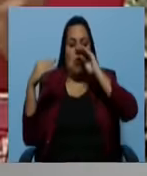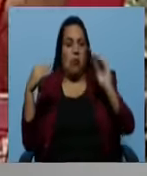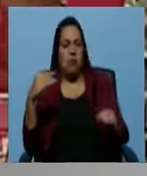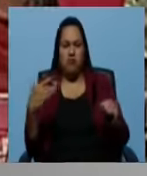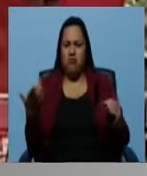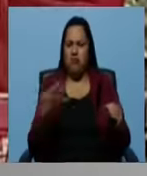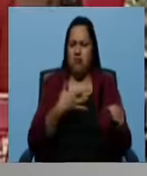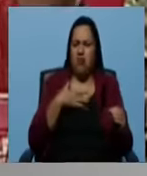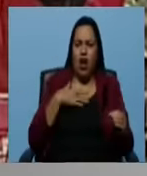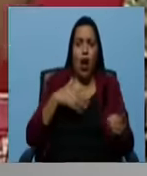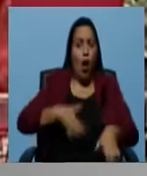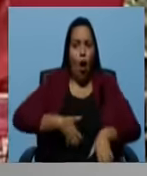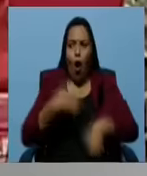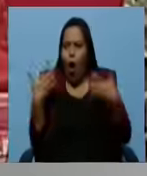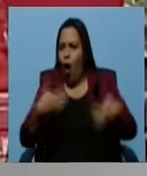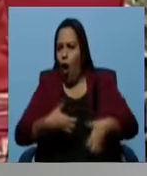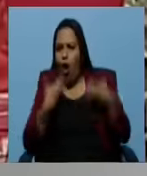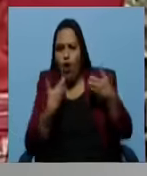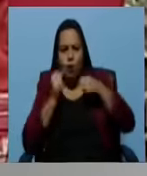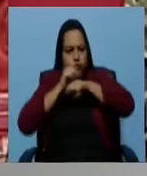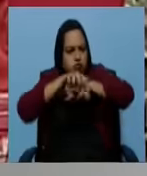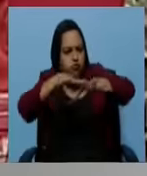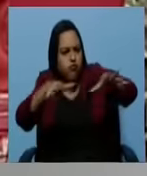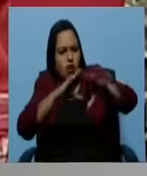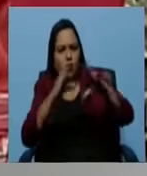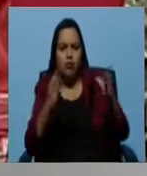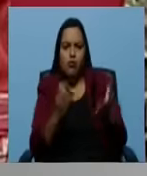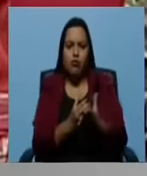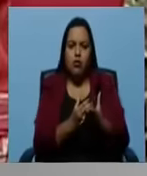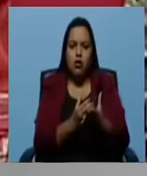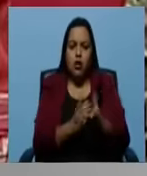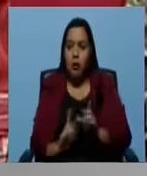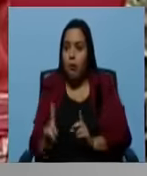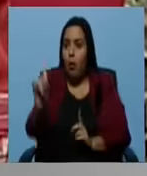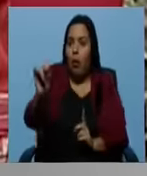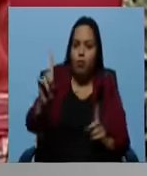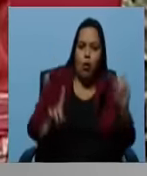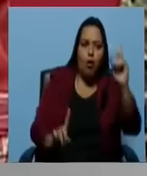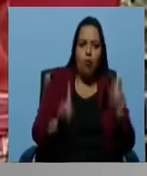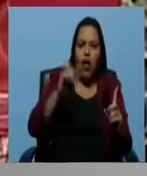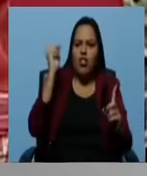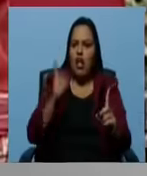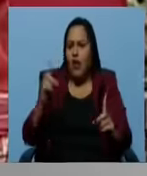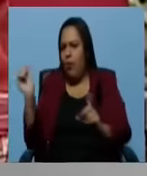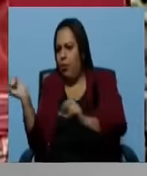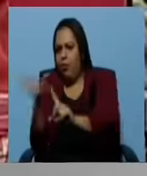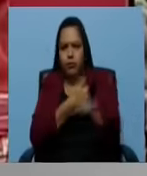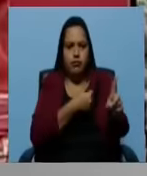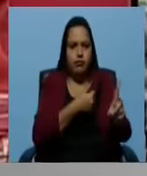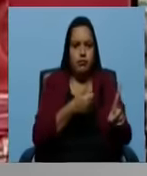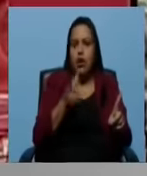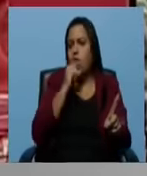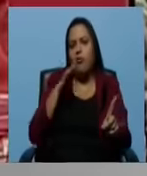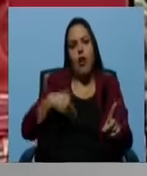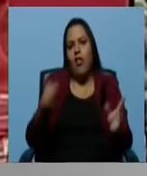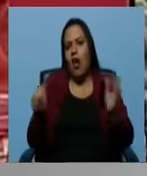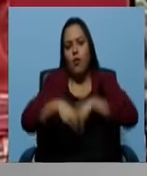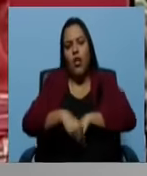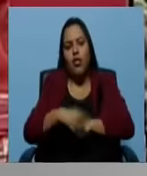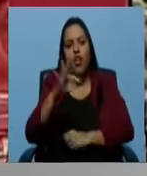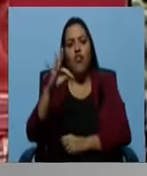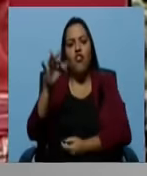Andan así en el mundo aflorando, ¿eh? Donde se asoman hay que darle con un bate. Con el fascismo no se negocia. El fascismo hay que